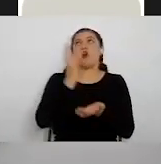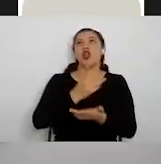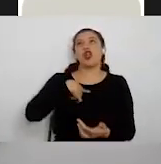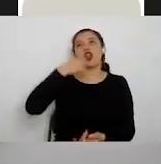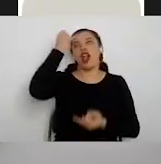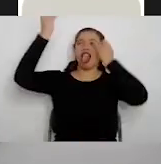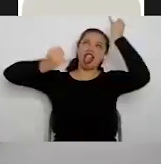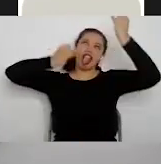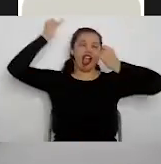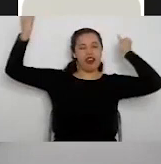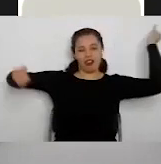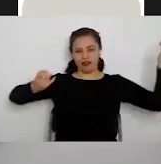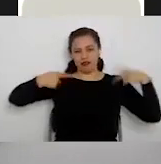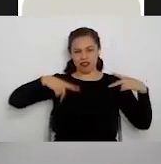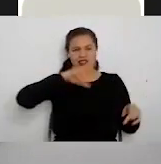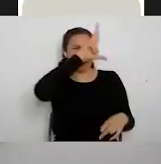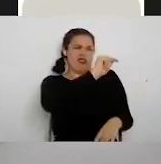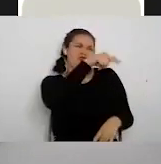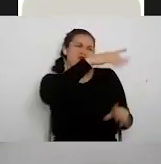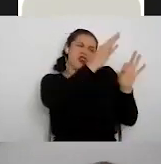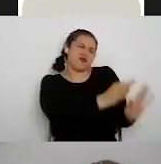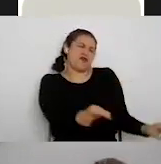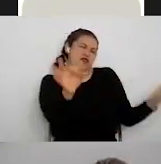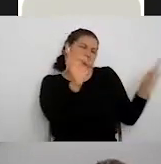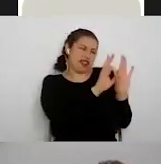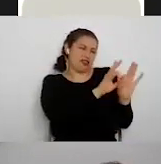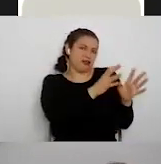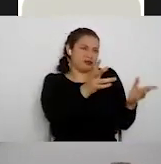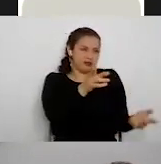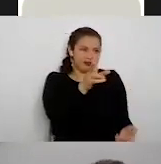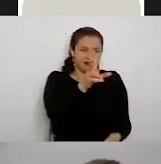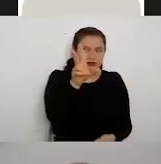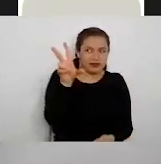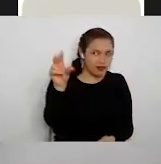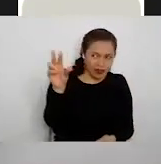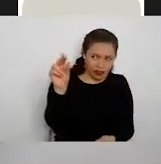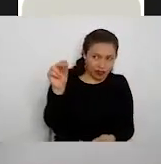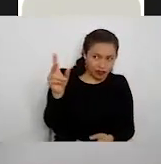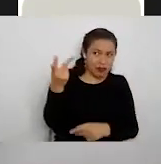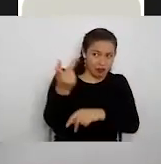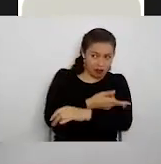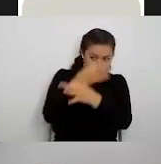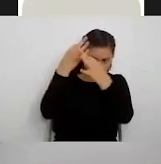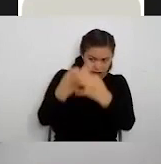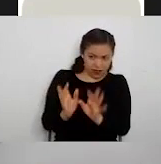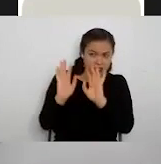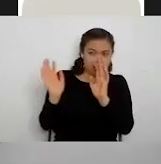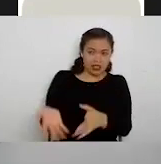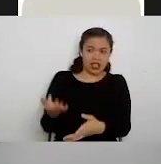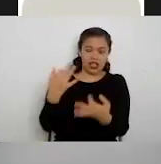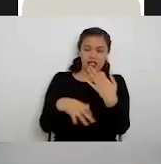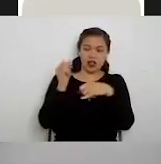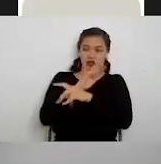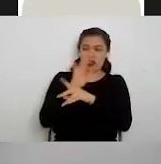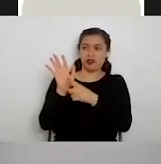me dijo un día. No, tú le das demasiada importancia. No, sí estamos viendo ese fenómeno y todo está basado con los datos que